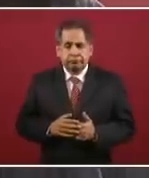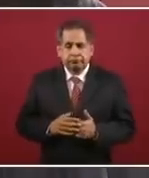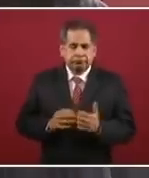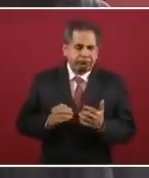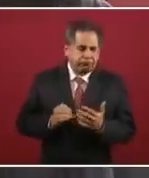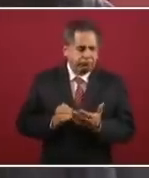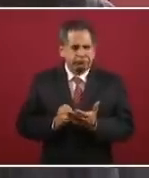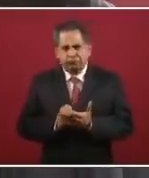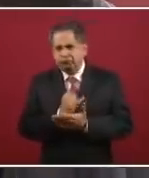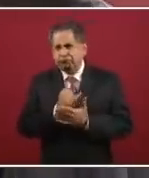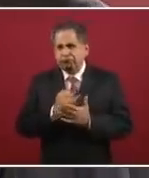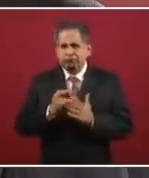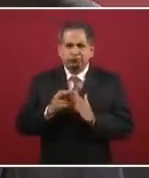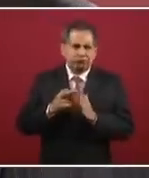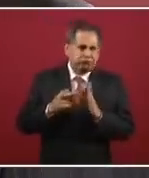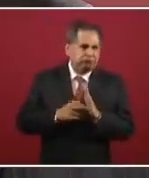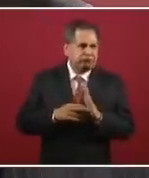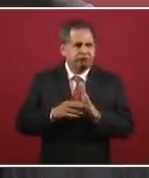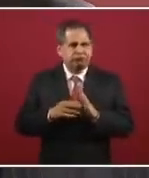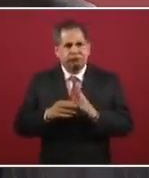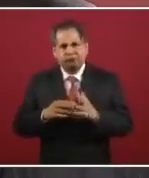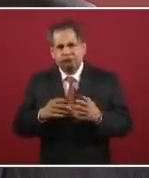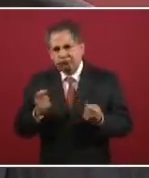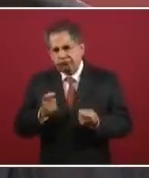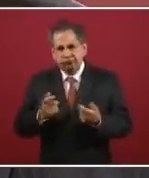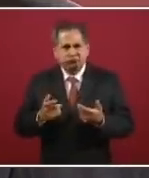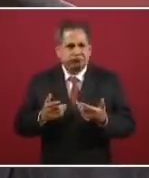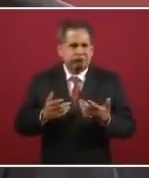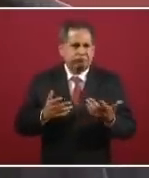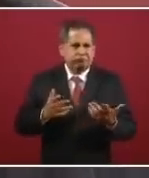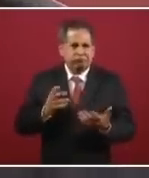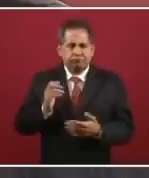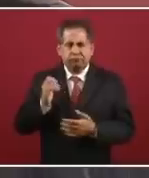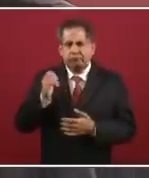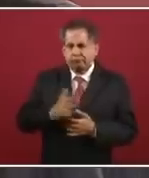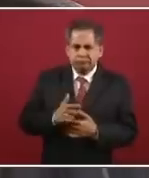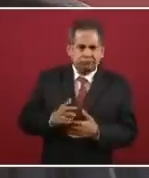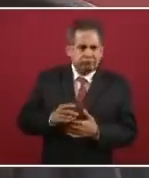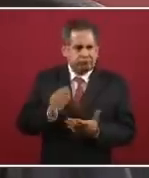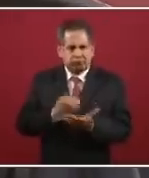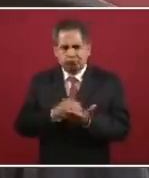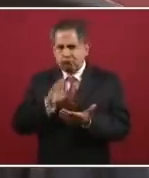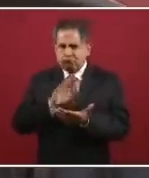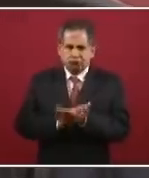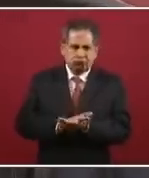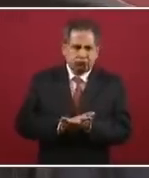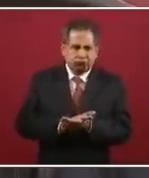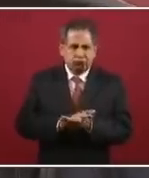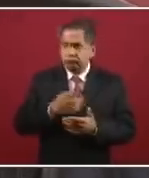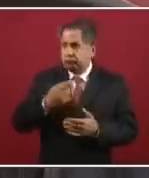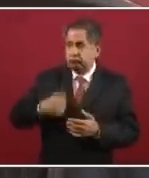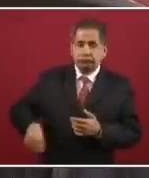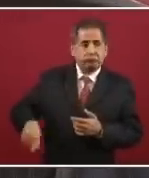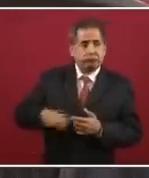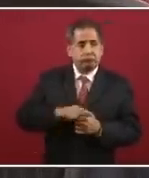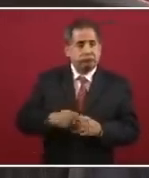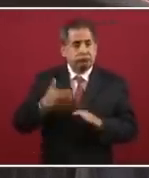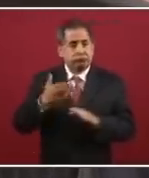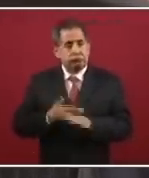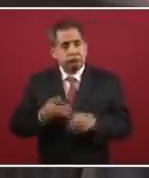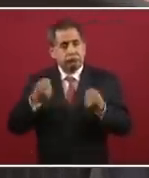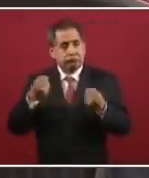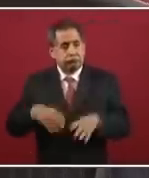medidas, a que se apliquen medidas que afecten